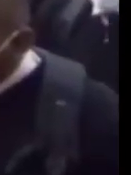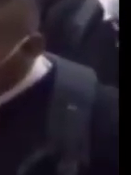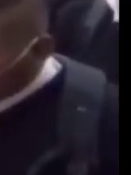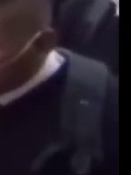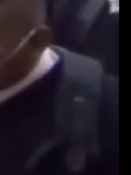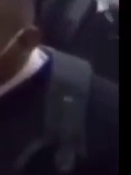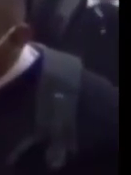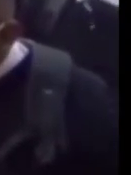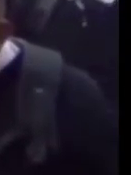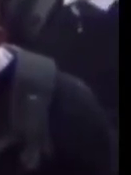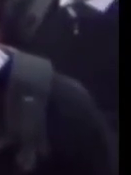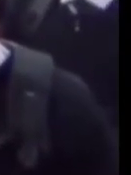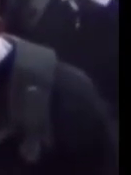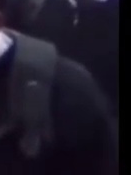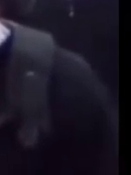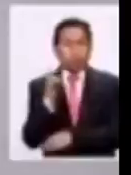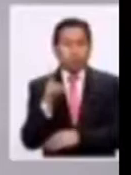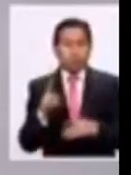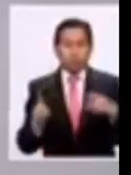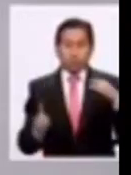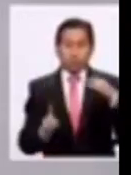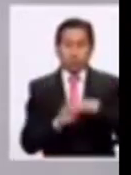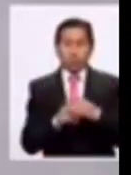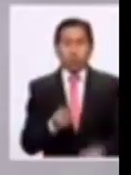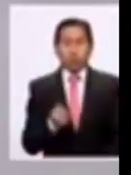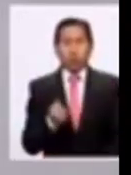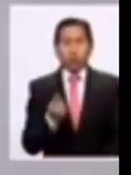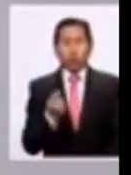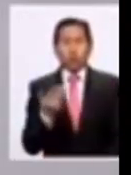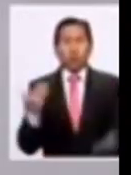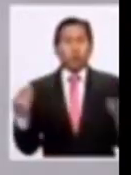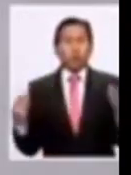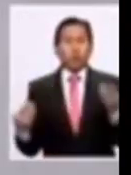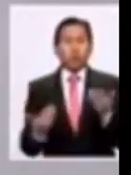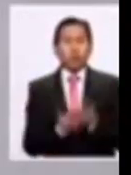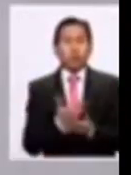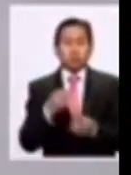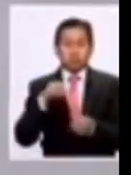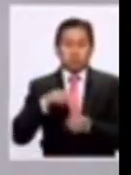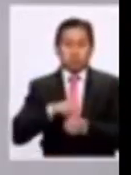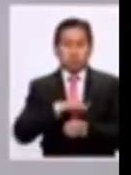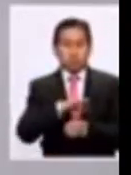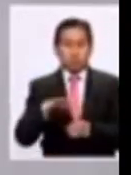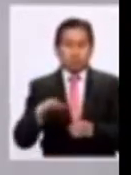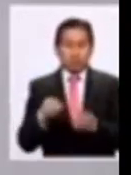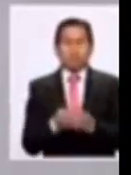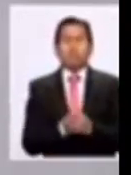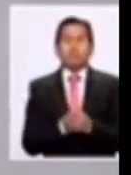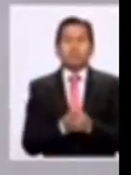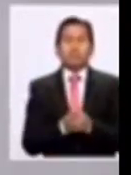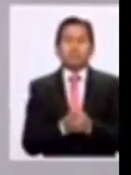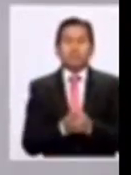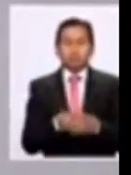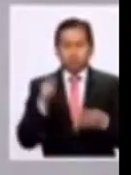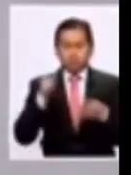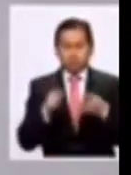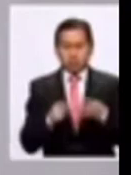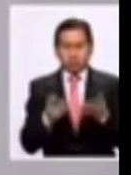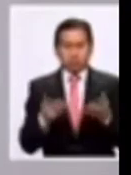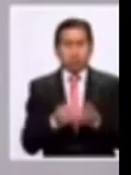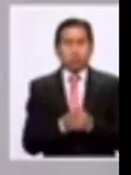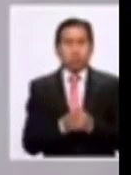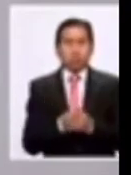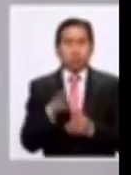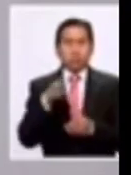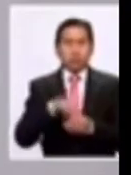se elevaron a 194 en el país 11 nuevos casos de coronavirus de los cuales en el